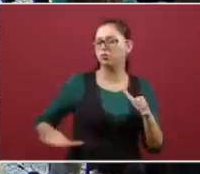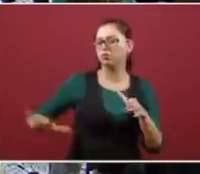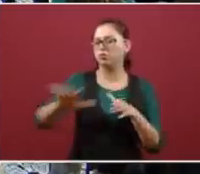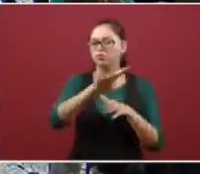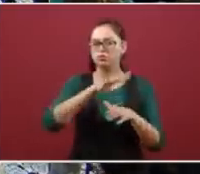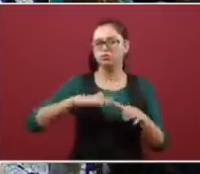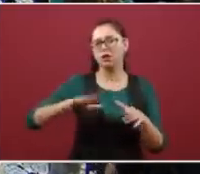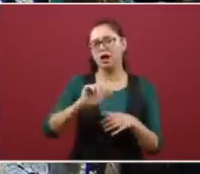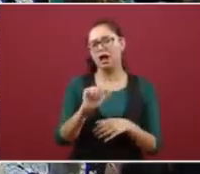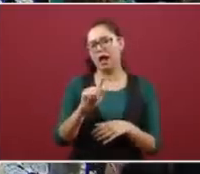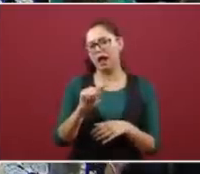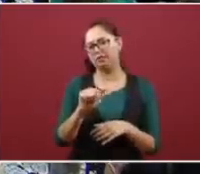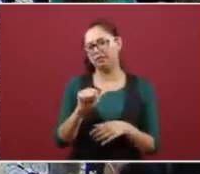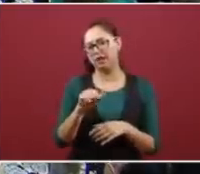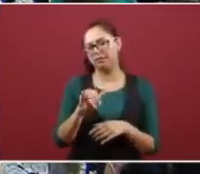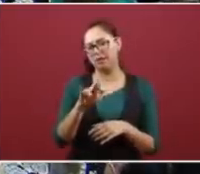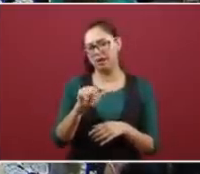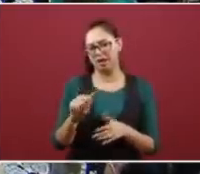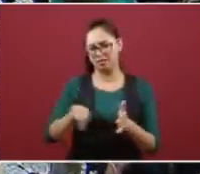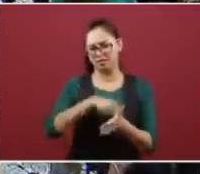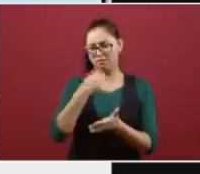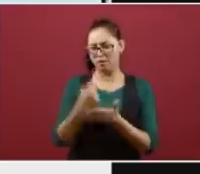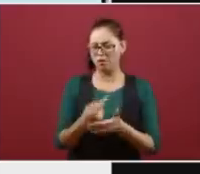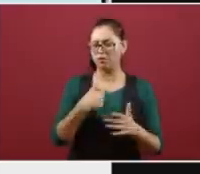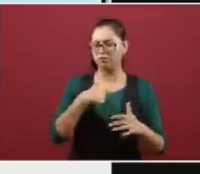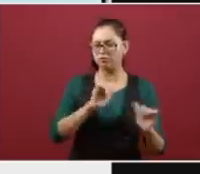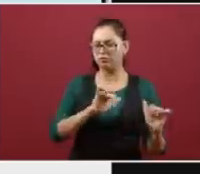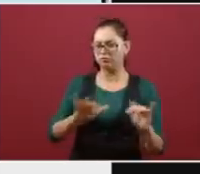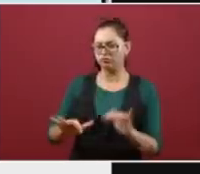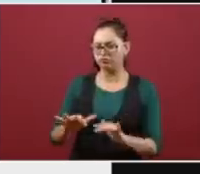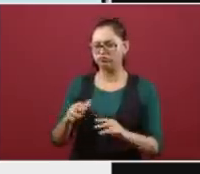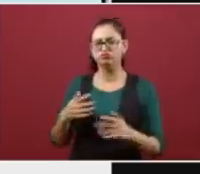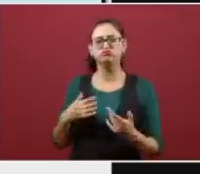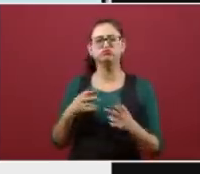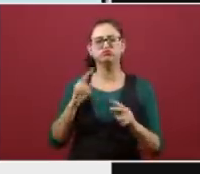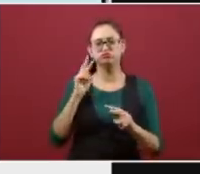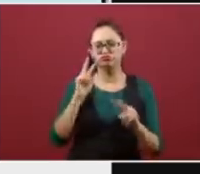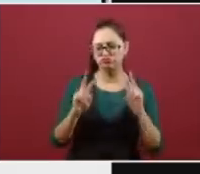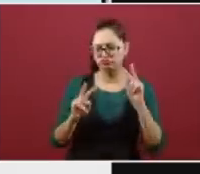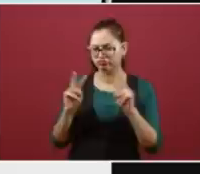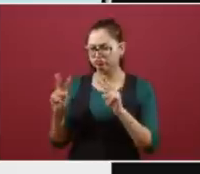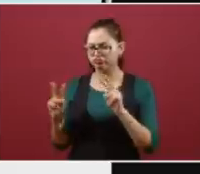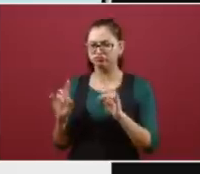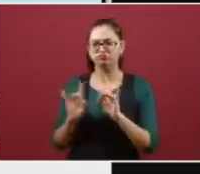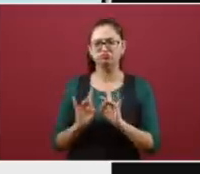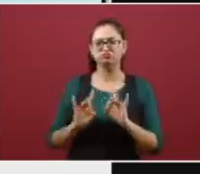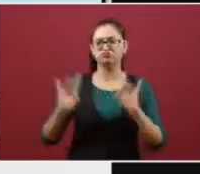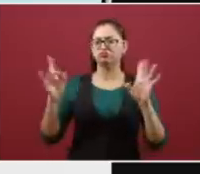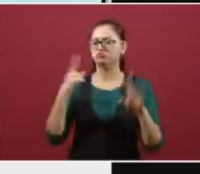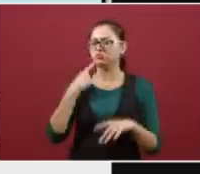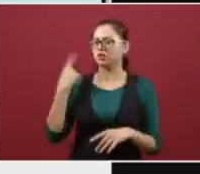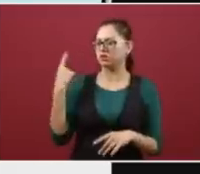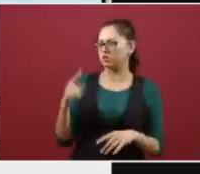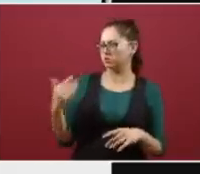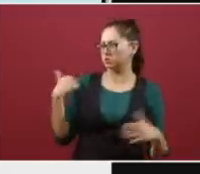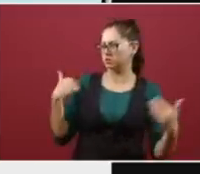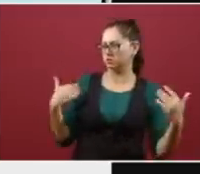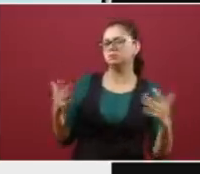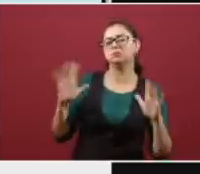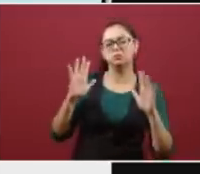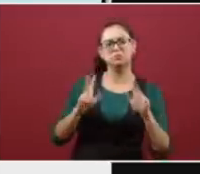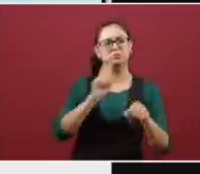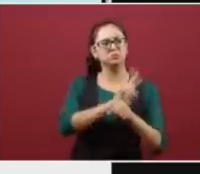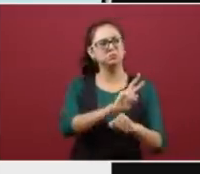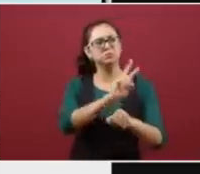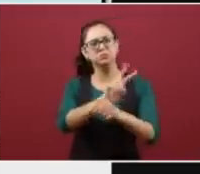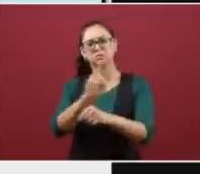de altamira tamaulipas se recibe una denuncia se empiezan a hacer patrullajes y se